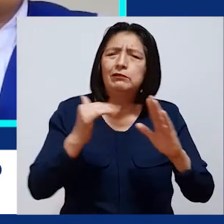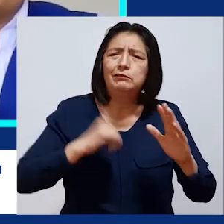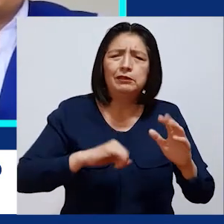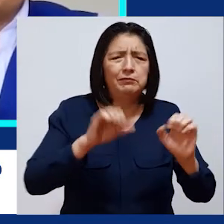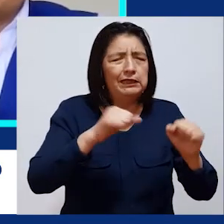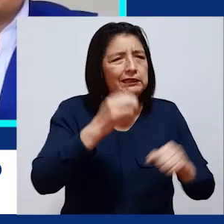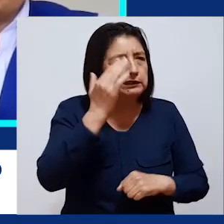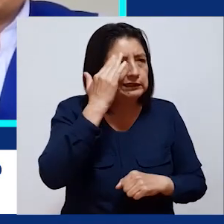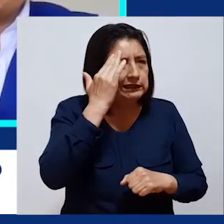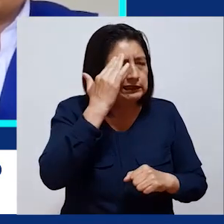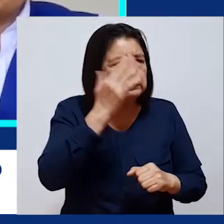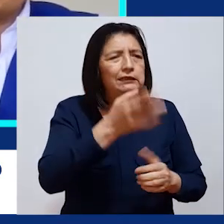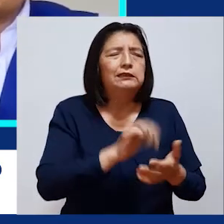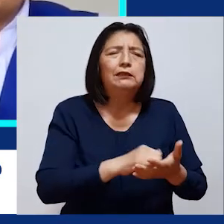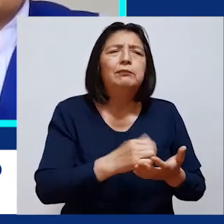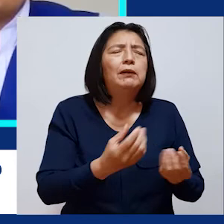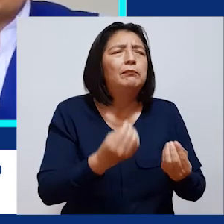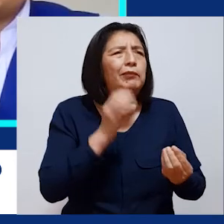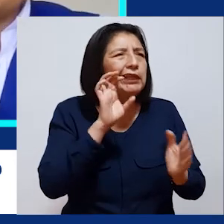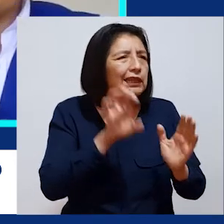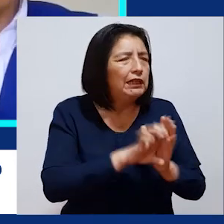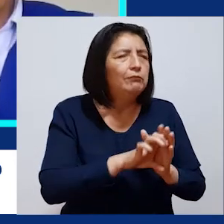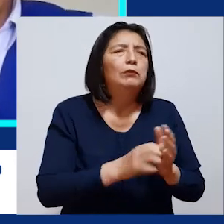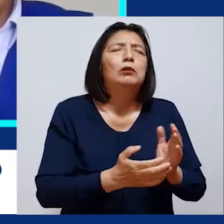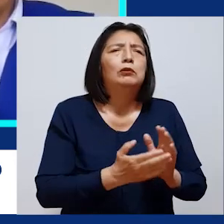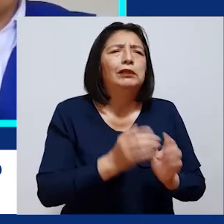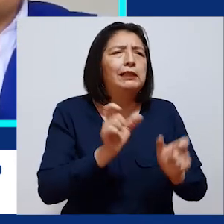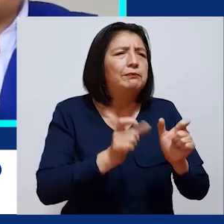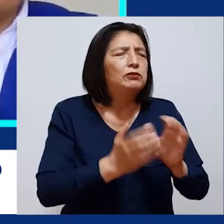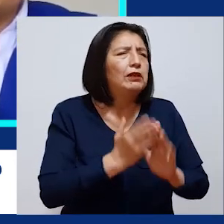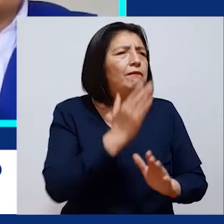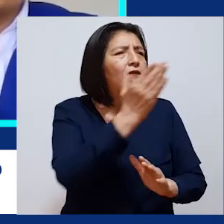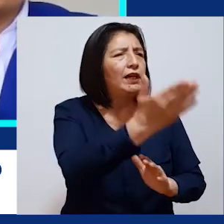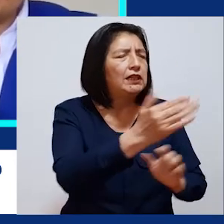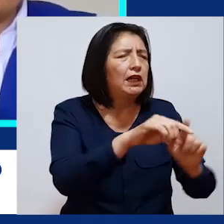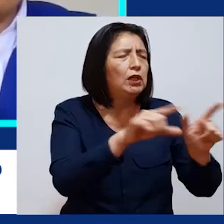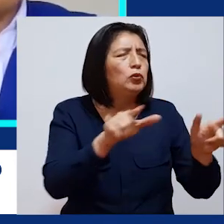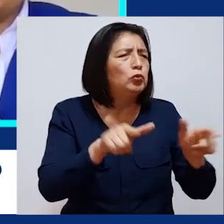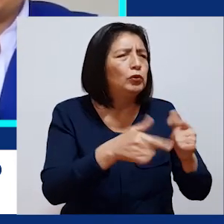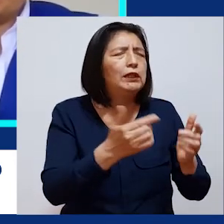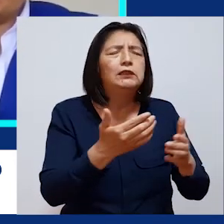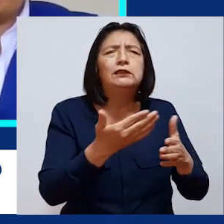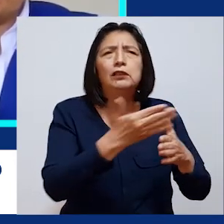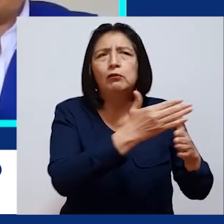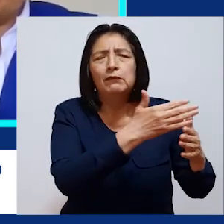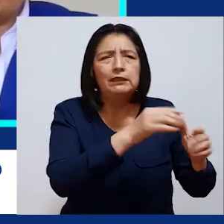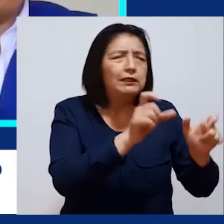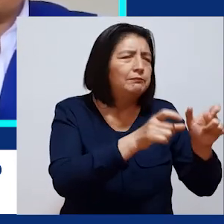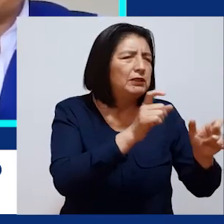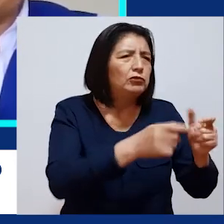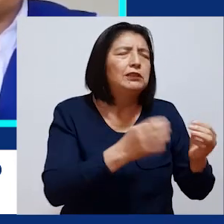las municipalidades para que tengan en cuenta las visitas, por ejemplo, a lugares públicos y a las playas de